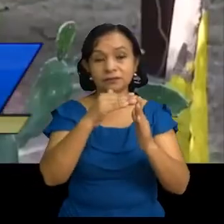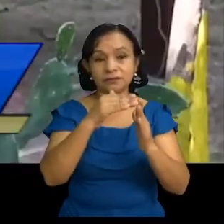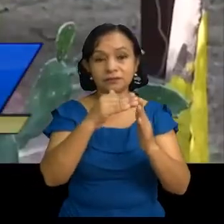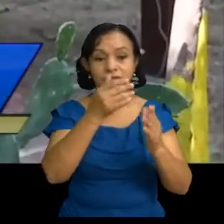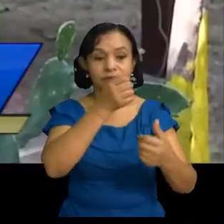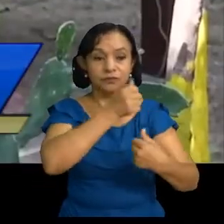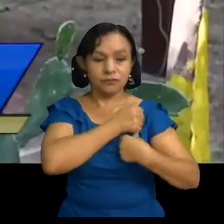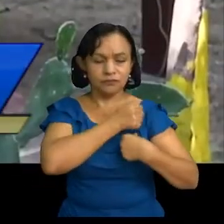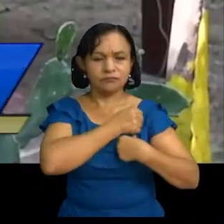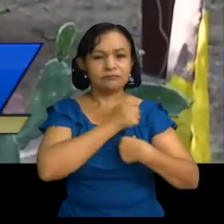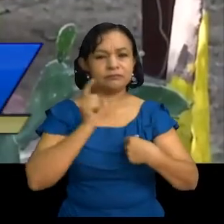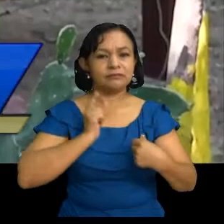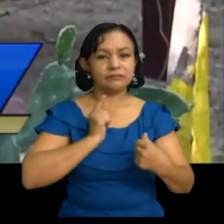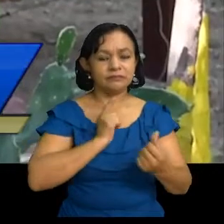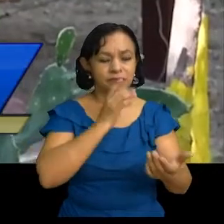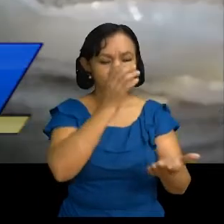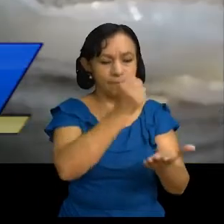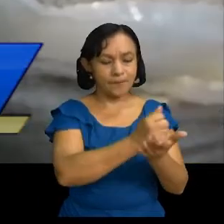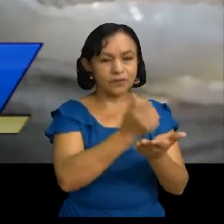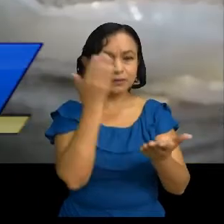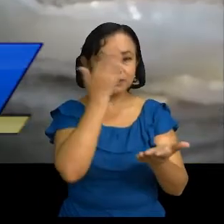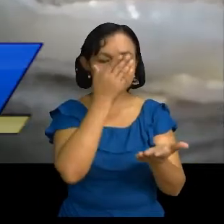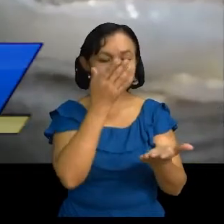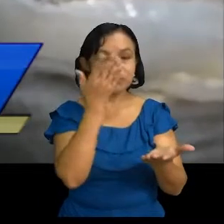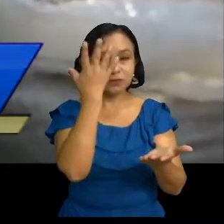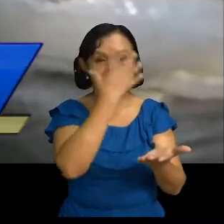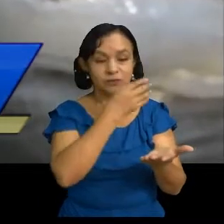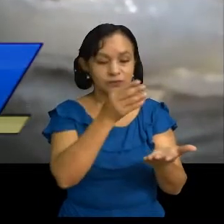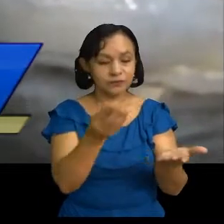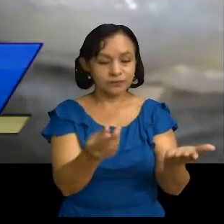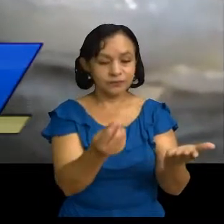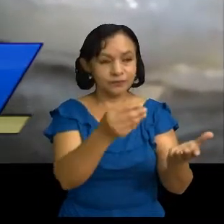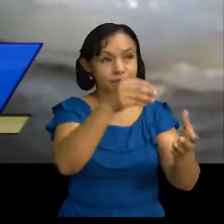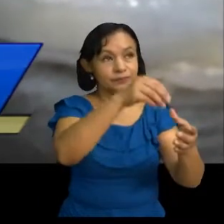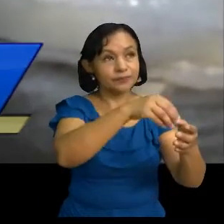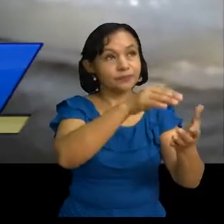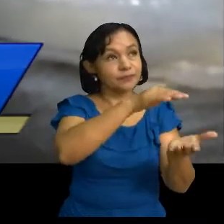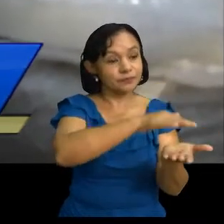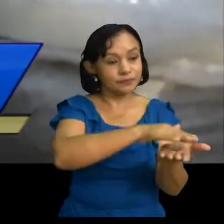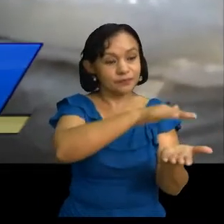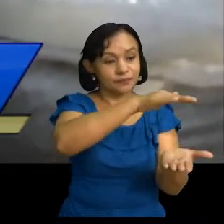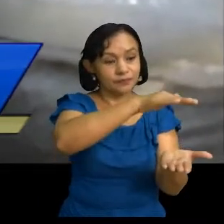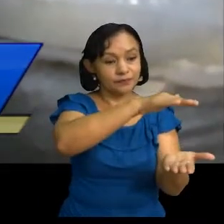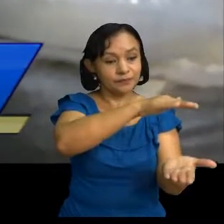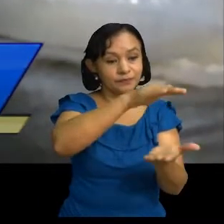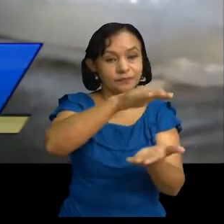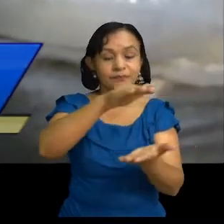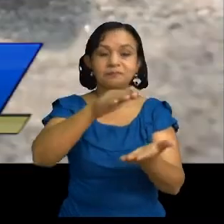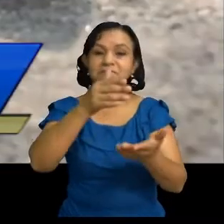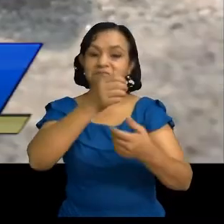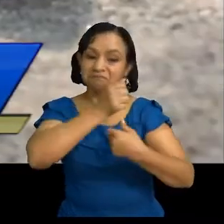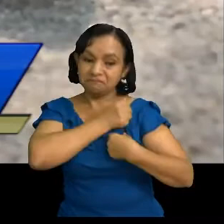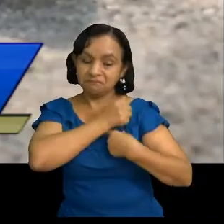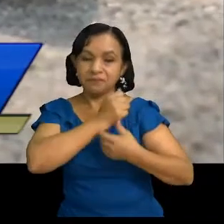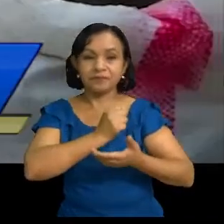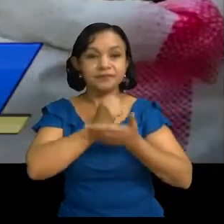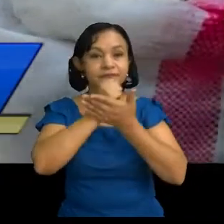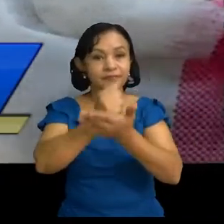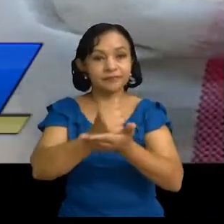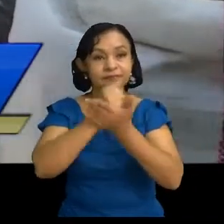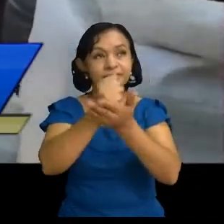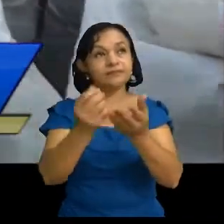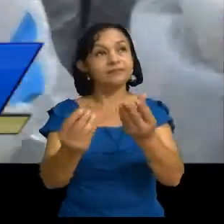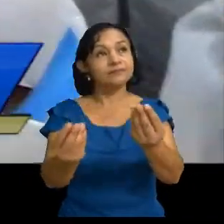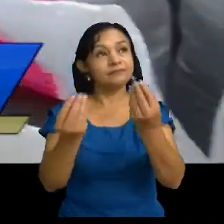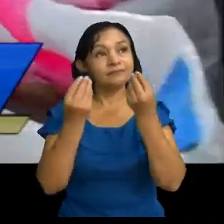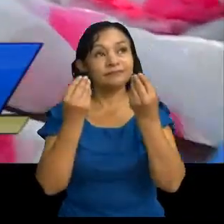militar eso es bonito también porque el ejército está contribuyendo bastante también en el tema de